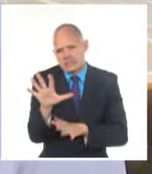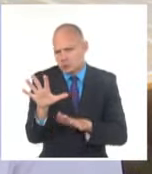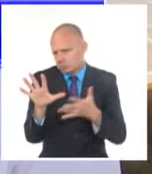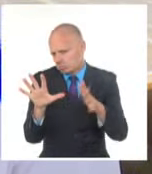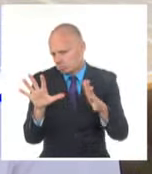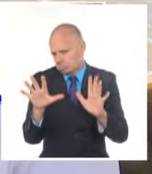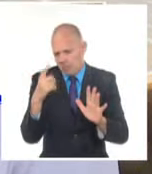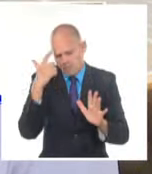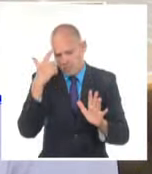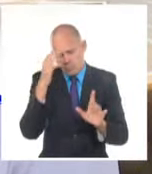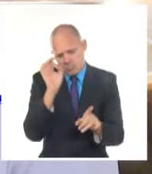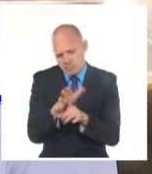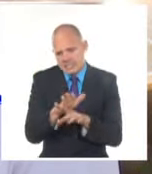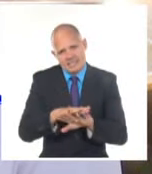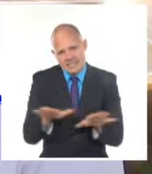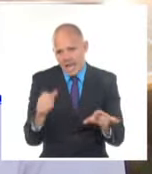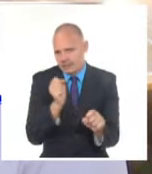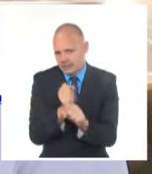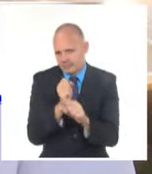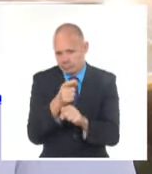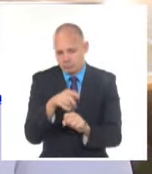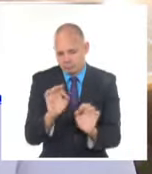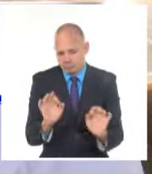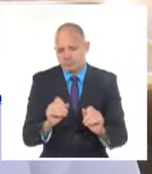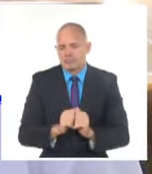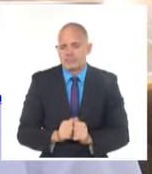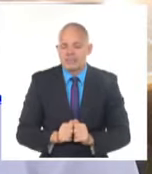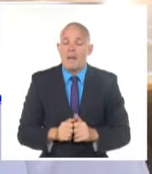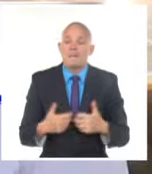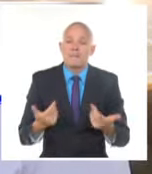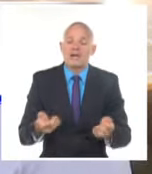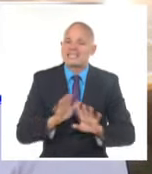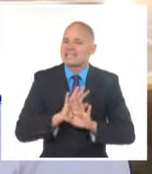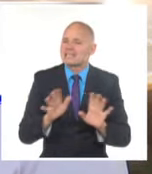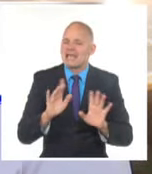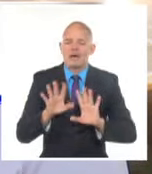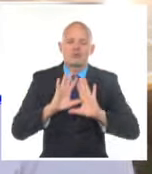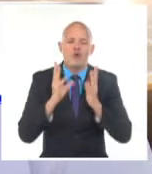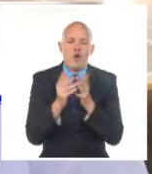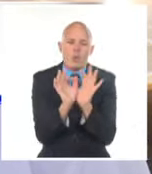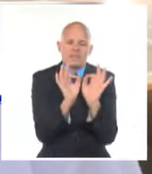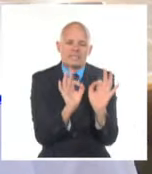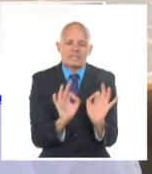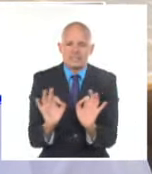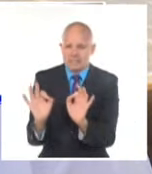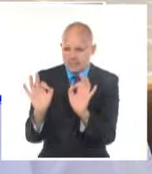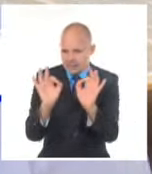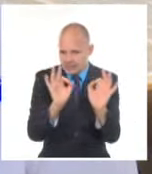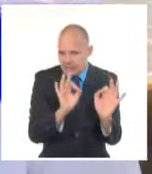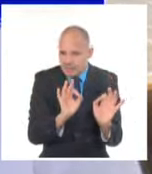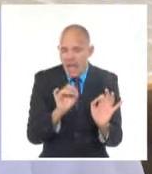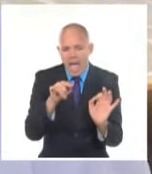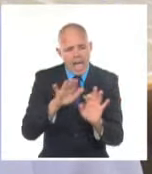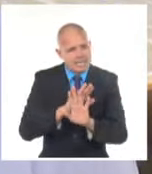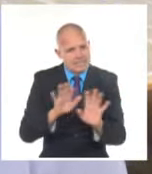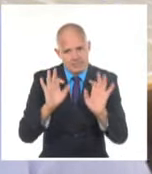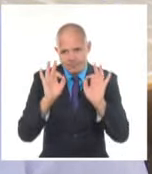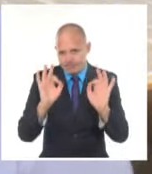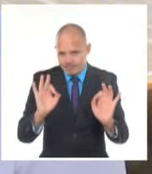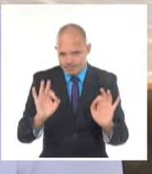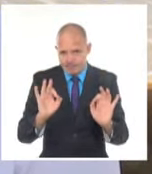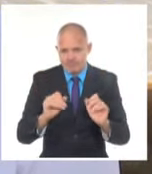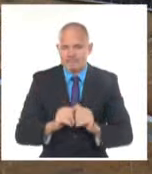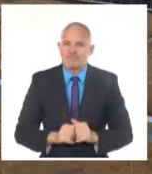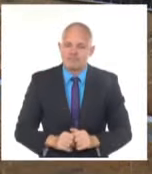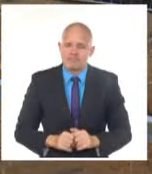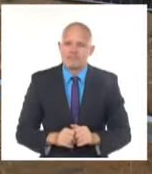estamos calculando esa fecha, porque es cuando ya tenemos todo el montaje de todas las mesas, todos los inversores y todos los recursos